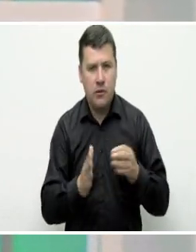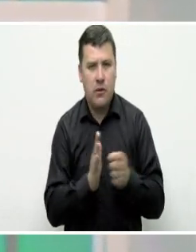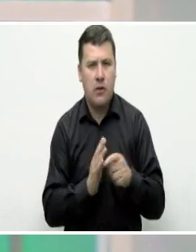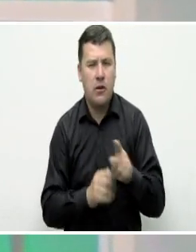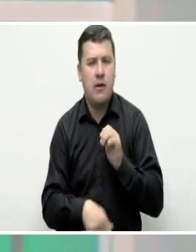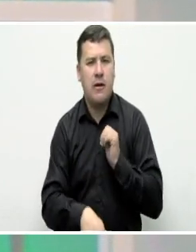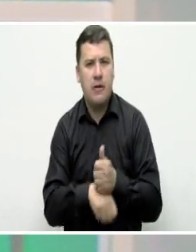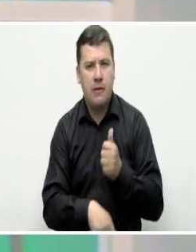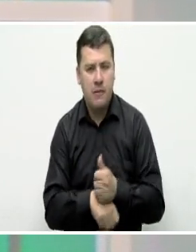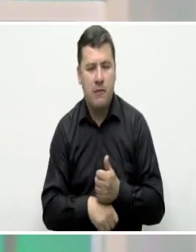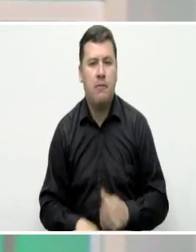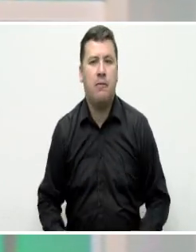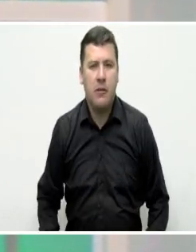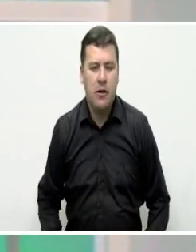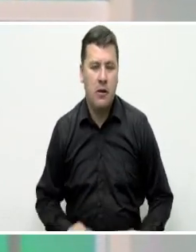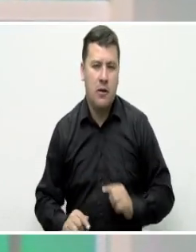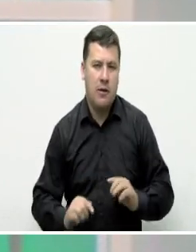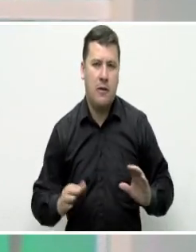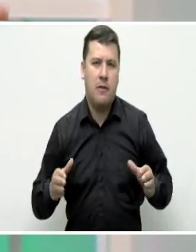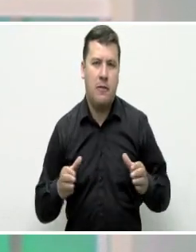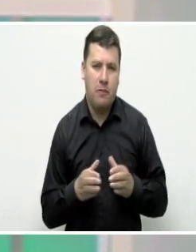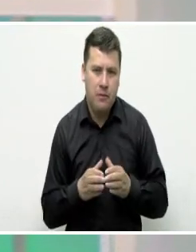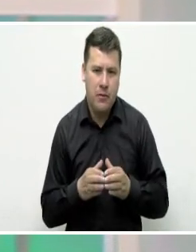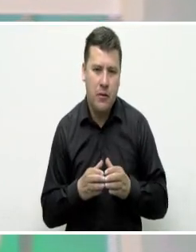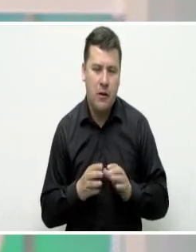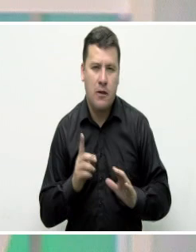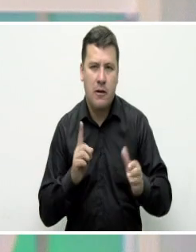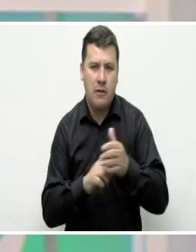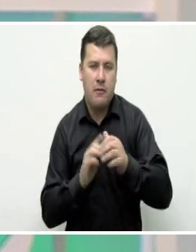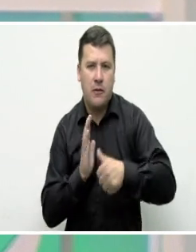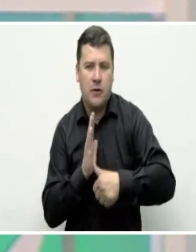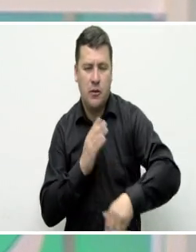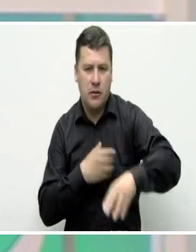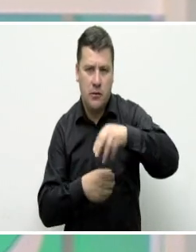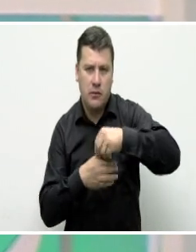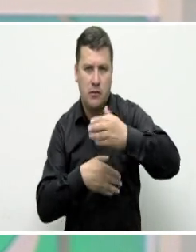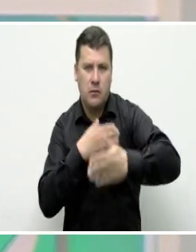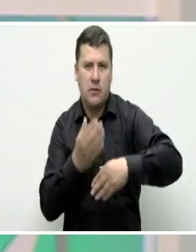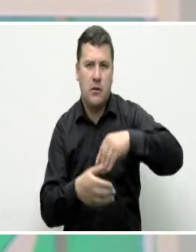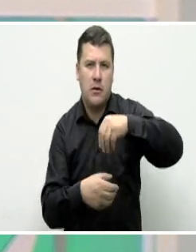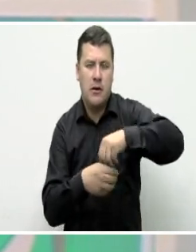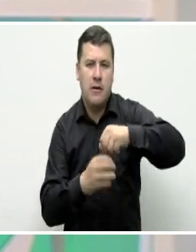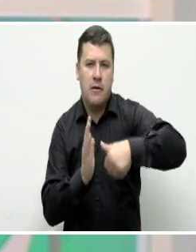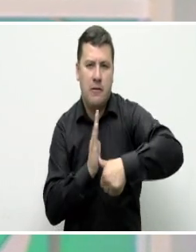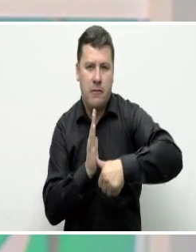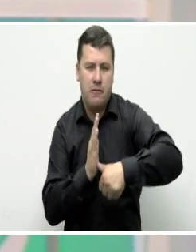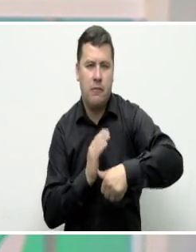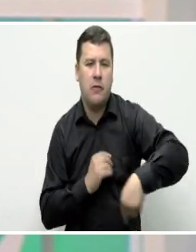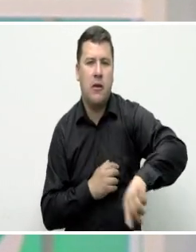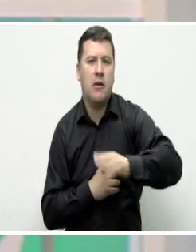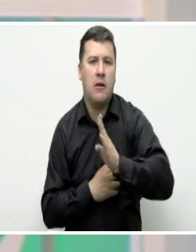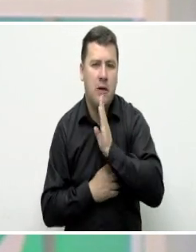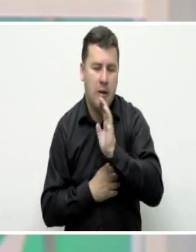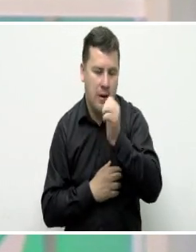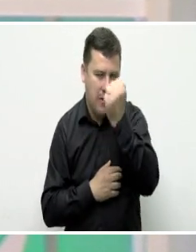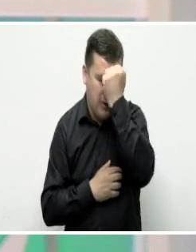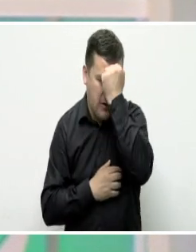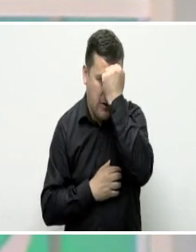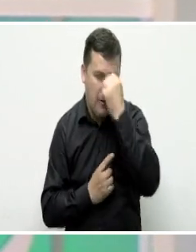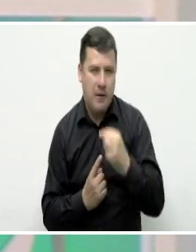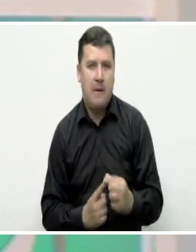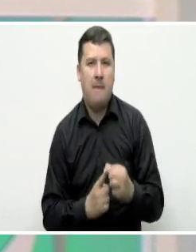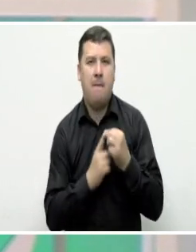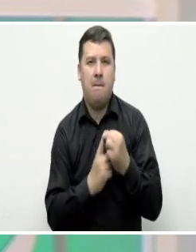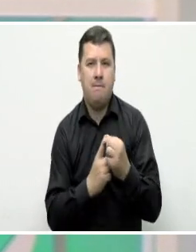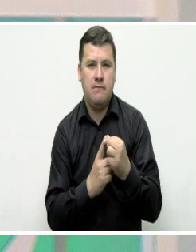sus tareas administrativas, de identificación de procesos electorales, son la pieza